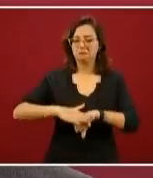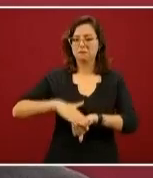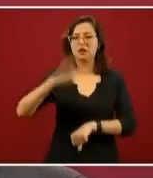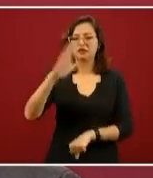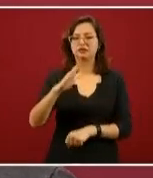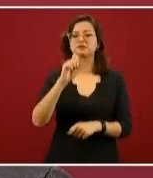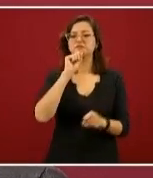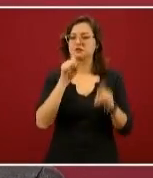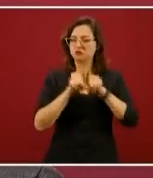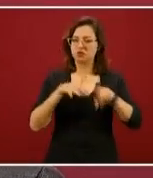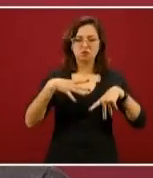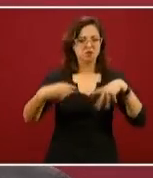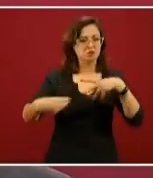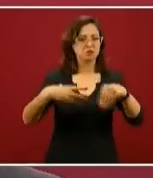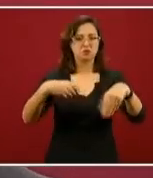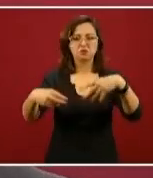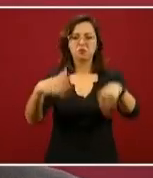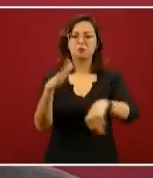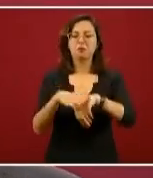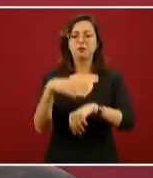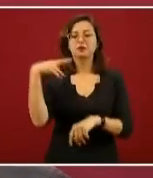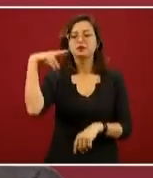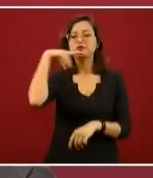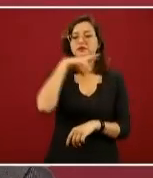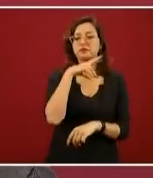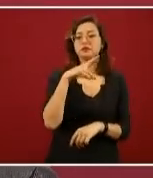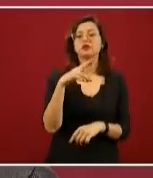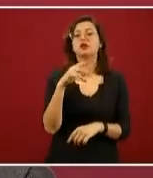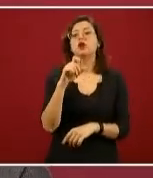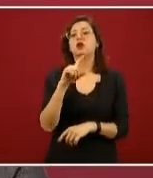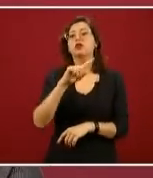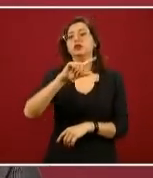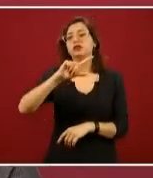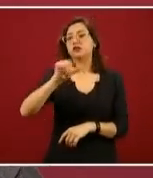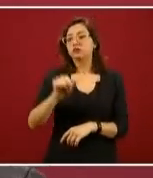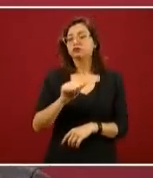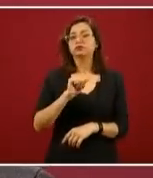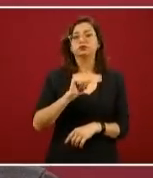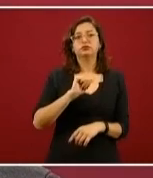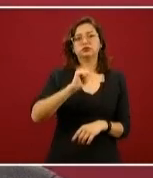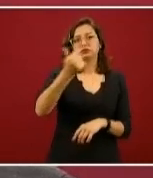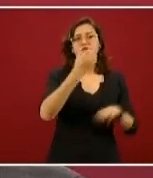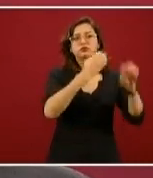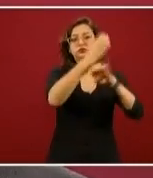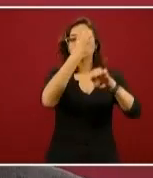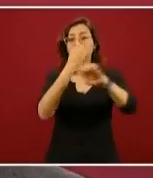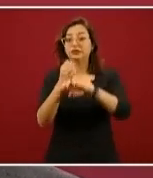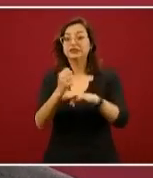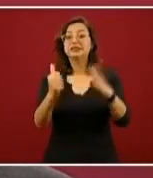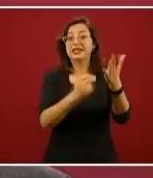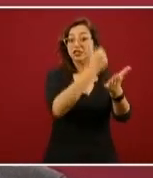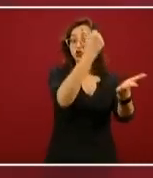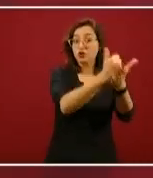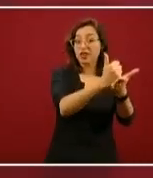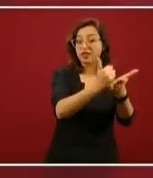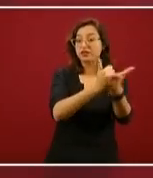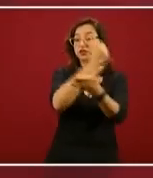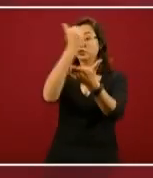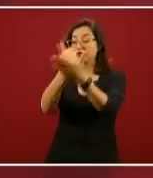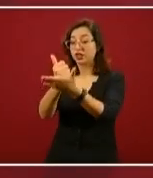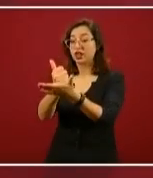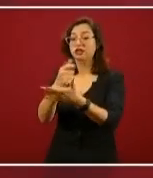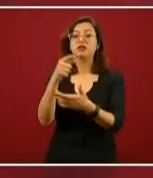mayor velocidad de propagación, seguida de las otras zonas urbanas y periurbanas en la región